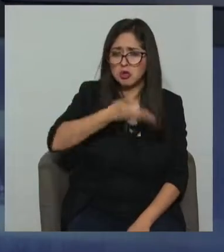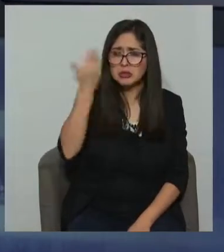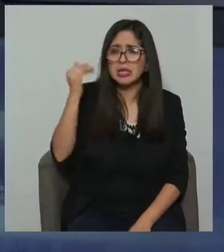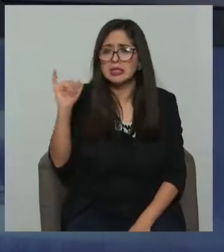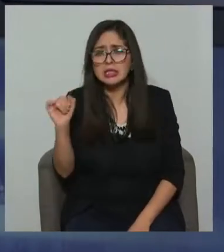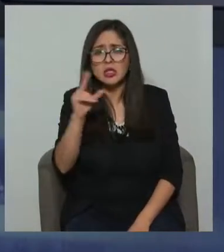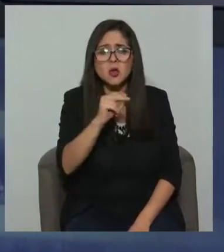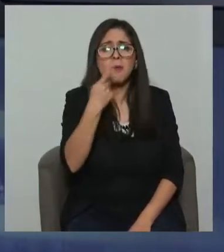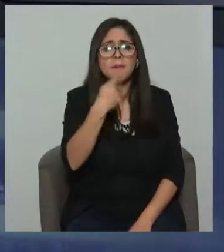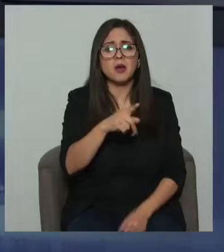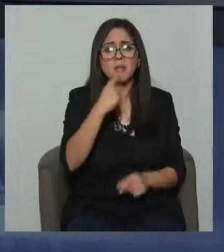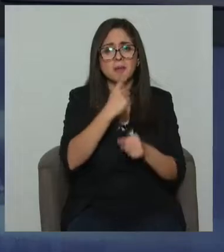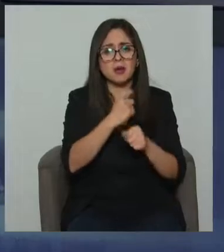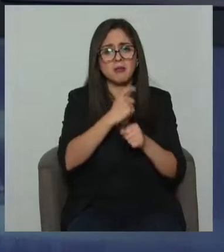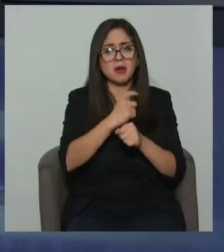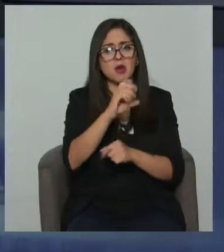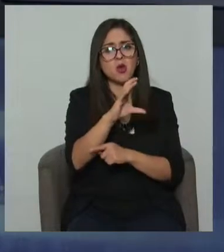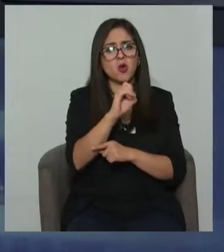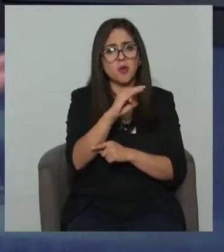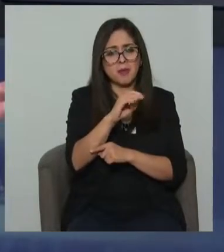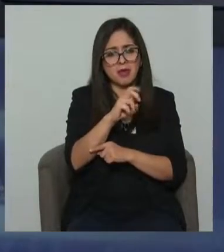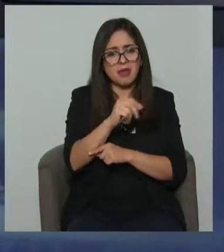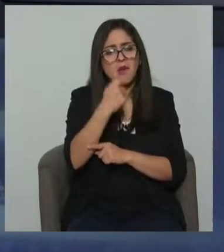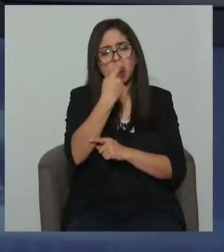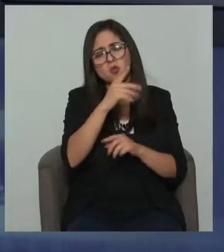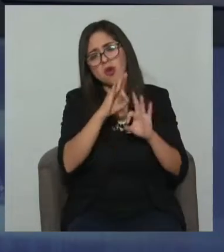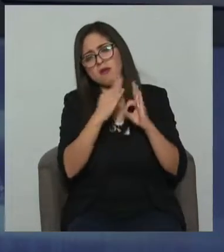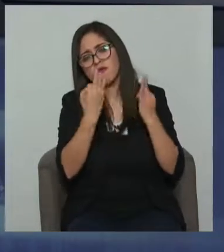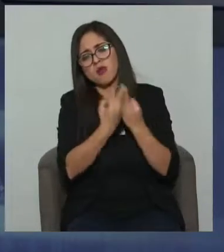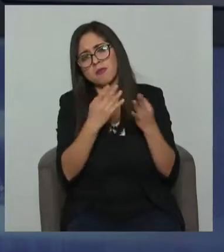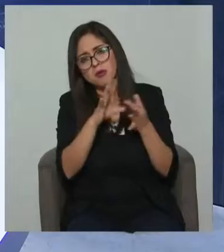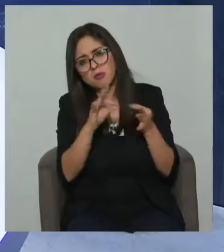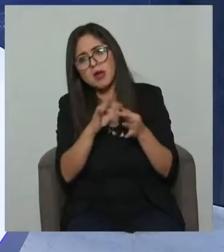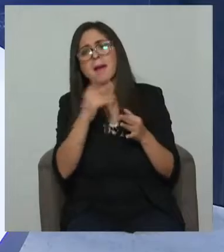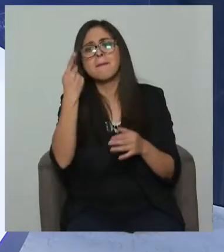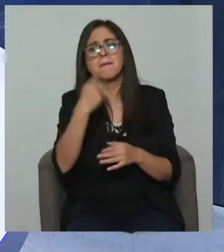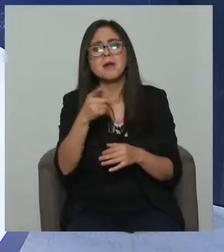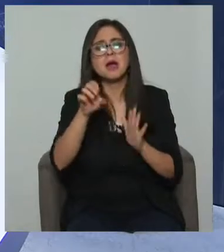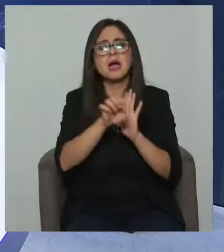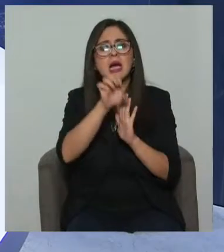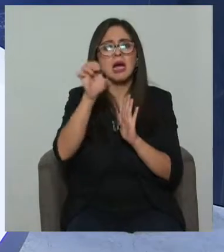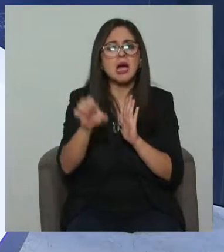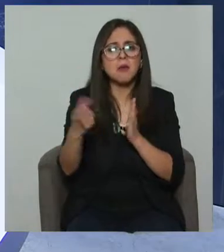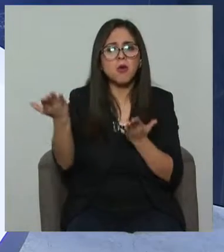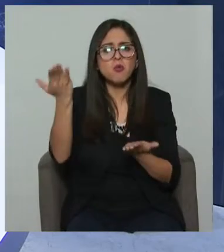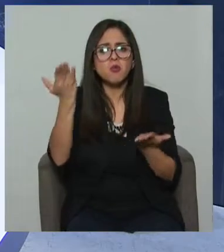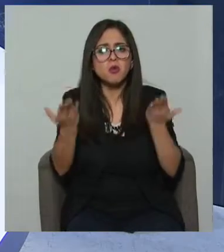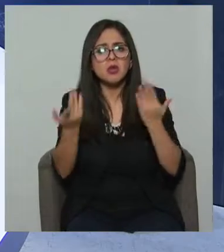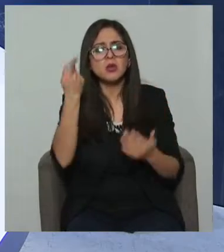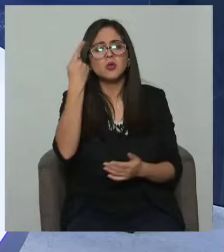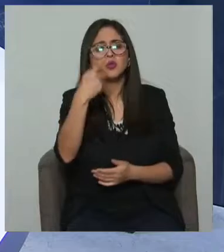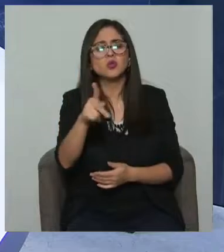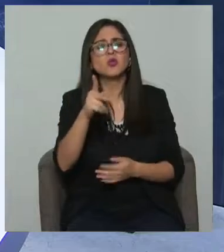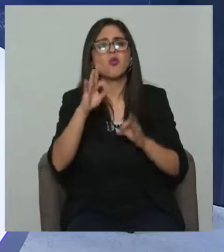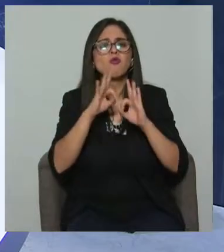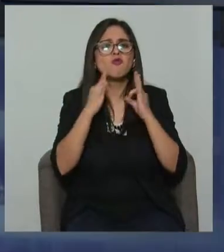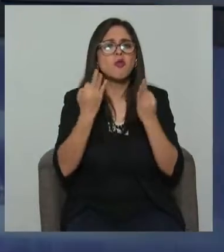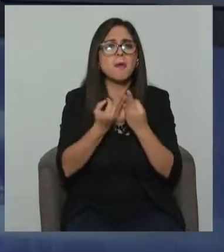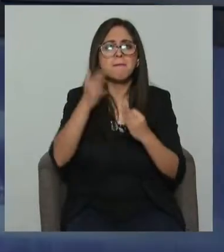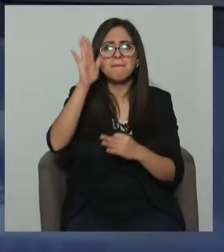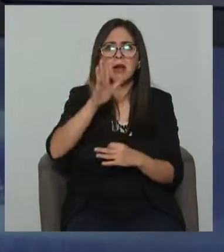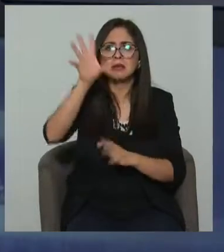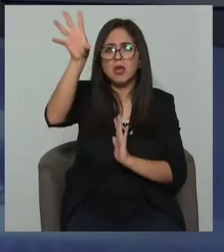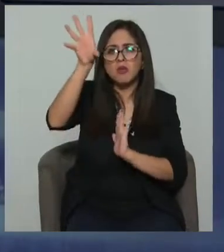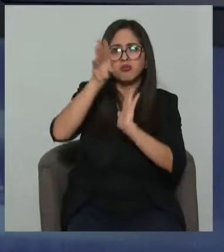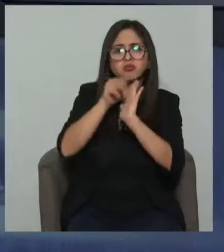de comedia muy particular, una tradición... Digo, sin afán de comparar. Sí, una tradición quizá muy